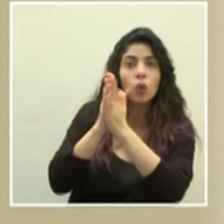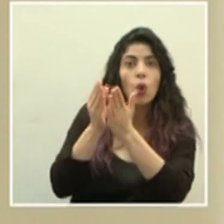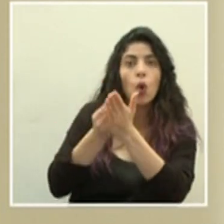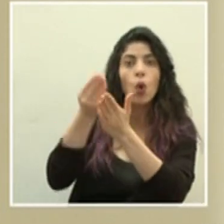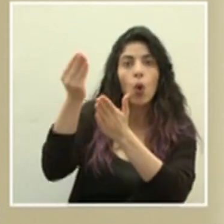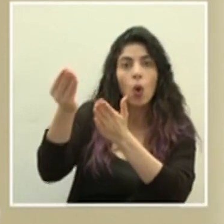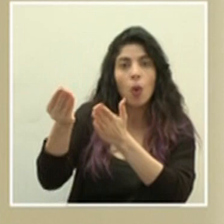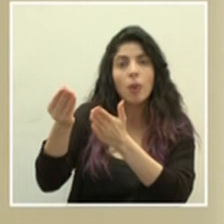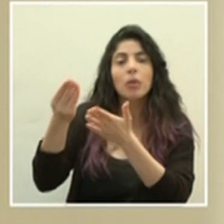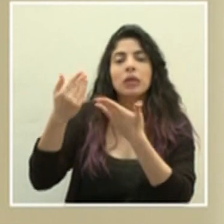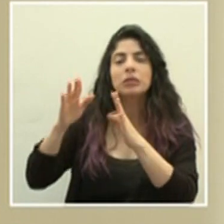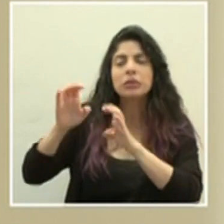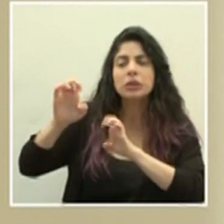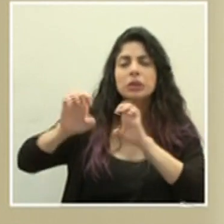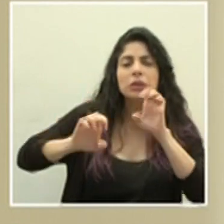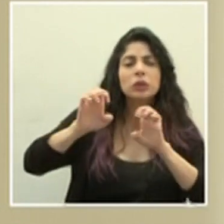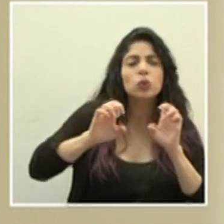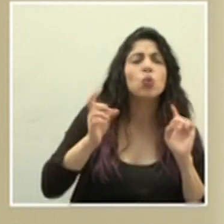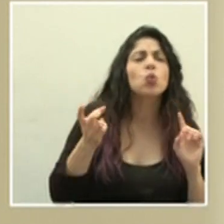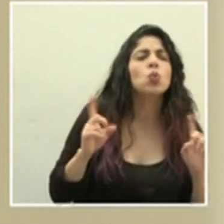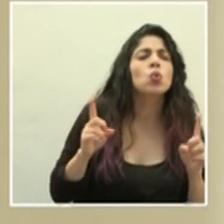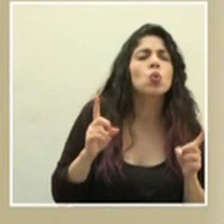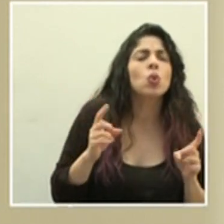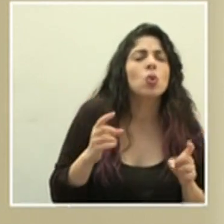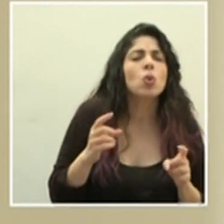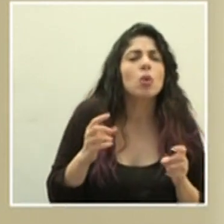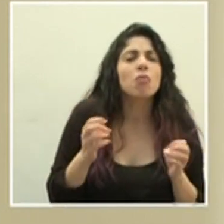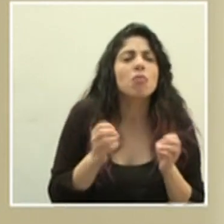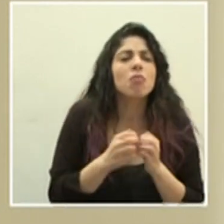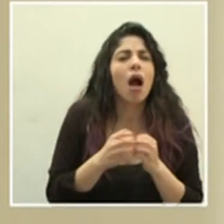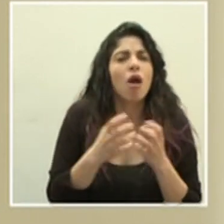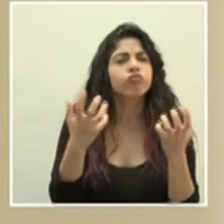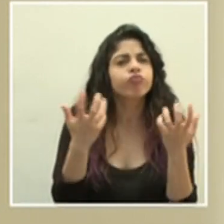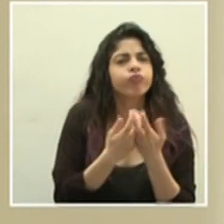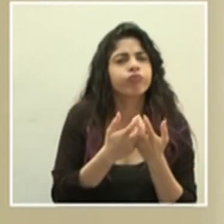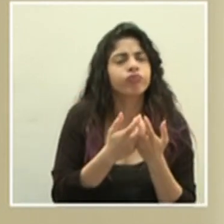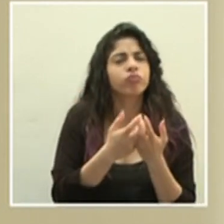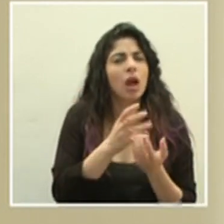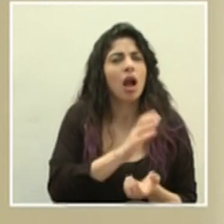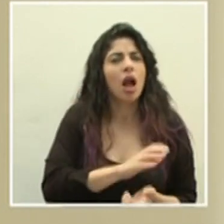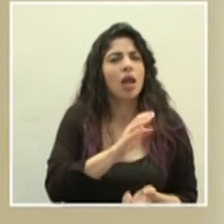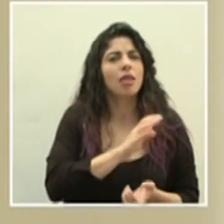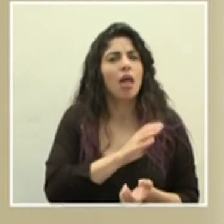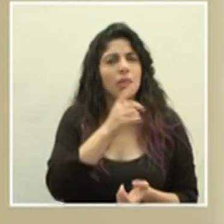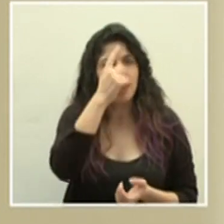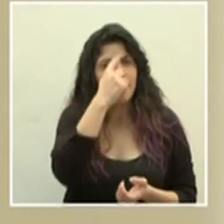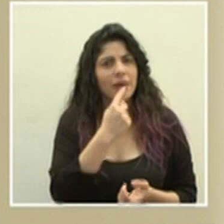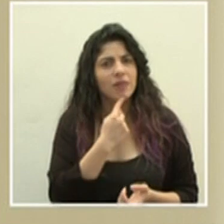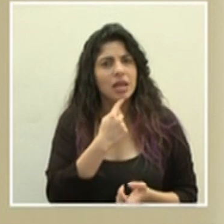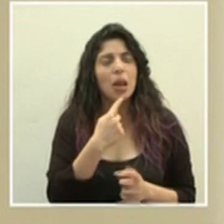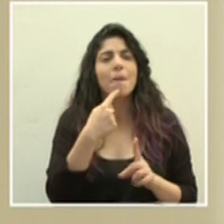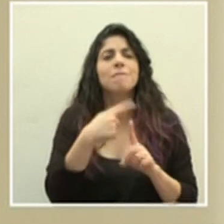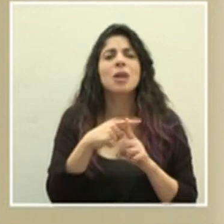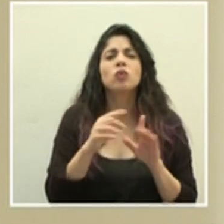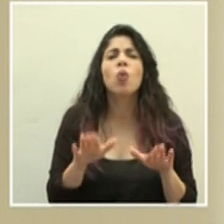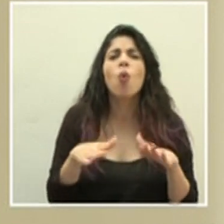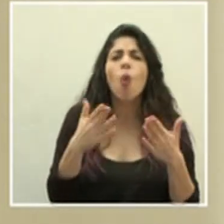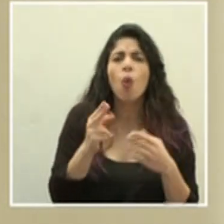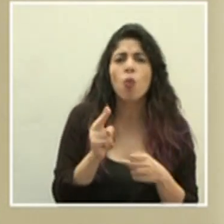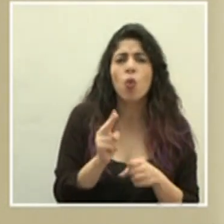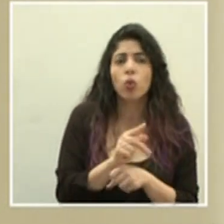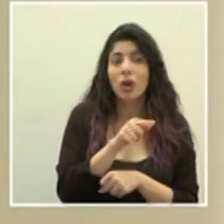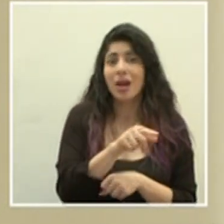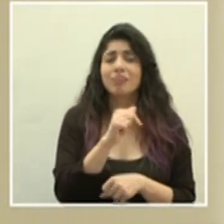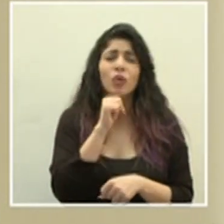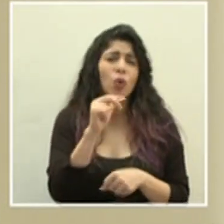Se ha estado haciendo la evaluación de cuáles son las pruebas que más cumplen con el perfil de calidad y cómo se van a utilizar. No se van a estar